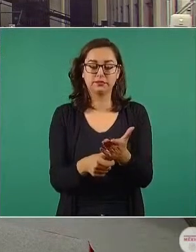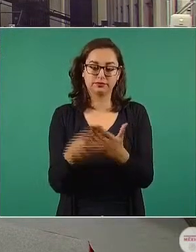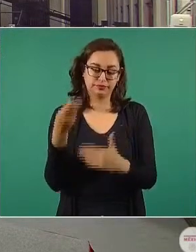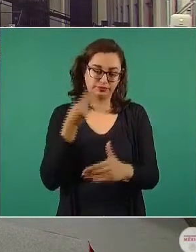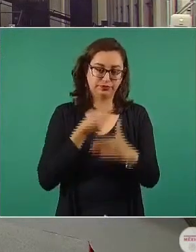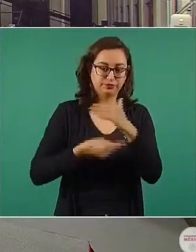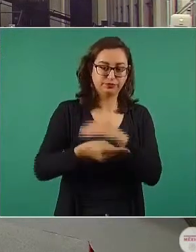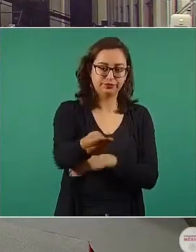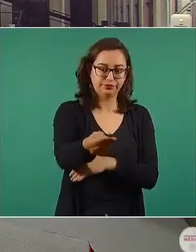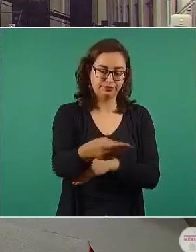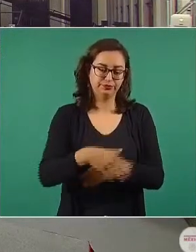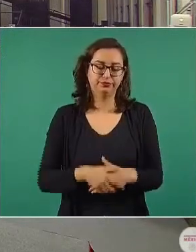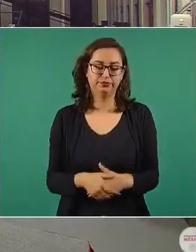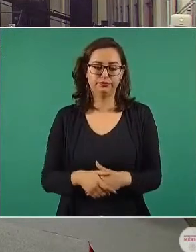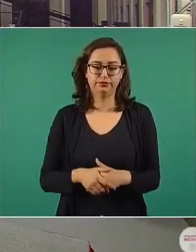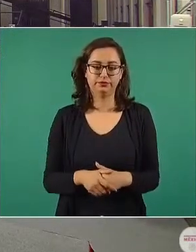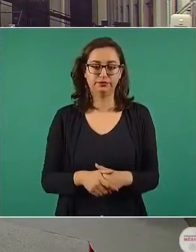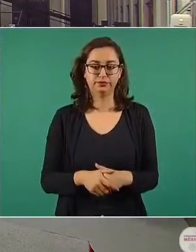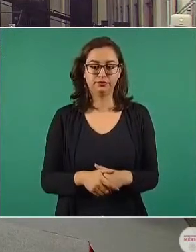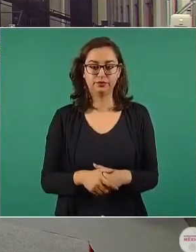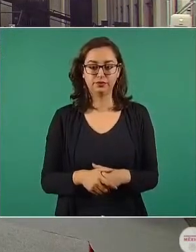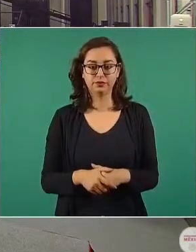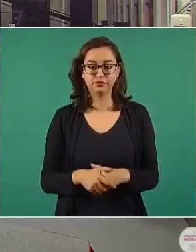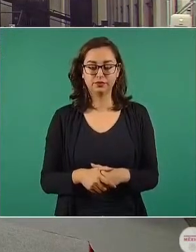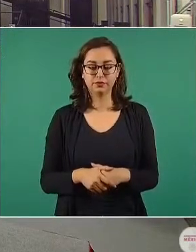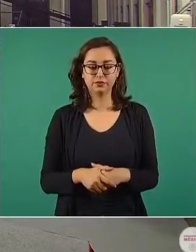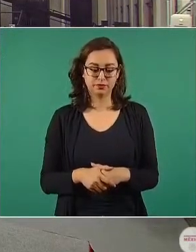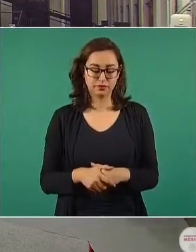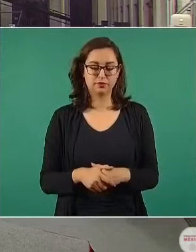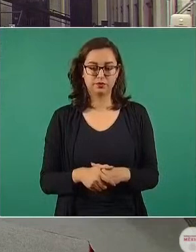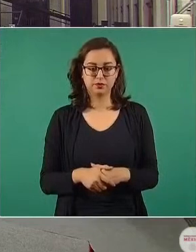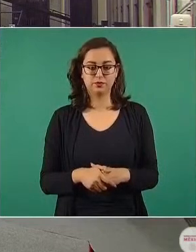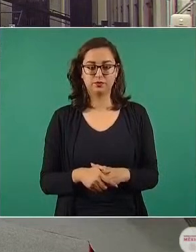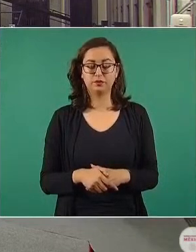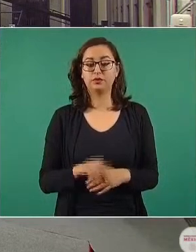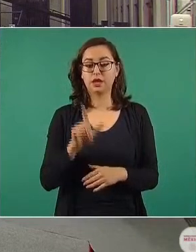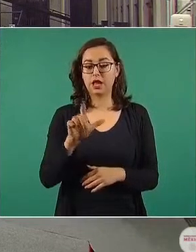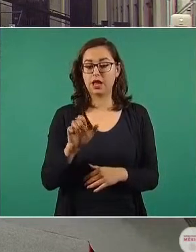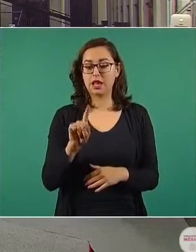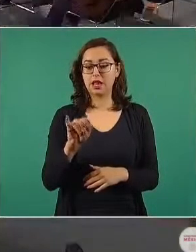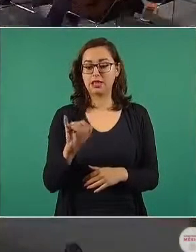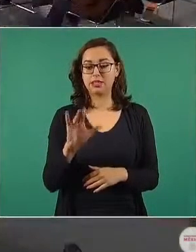copia a través de, del vocero. A Leticia Ramírez,